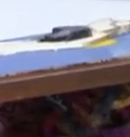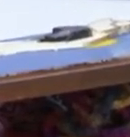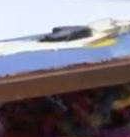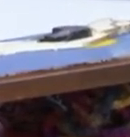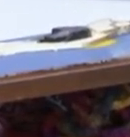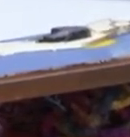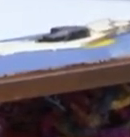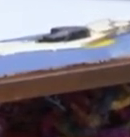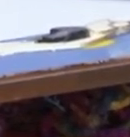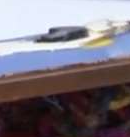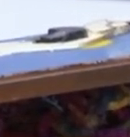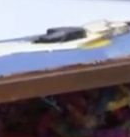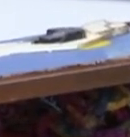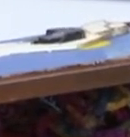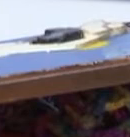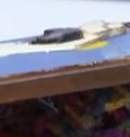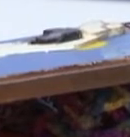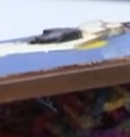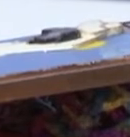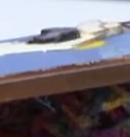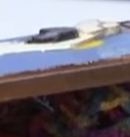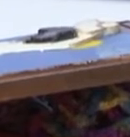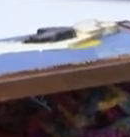vaya tuntaita,